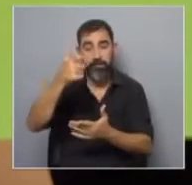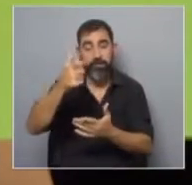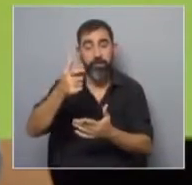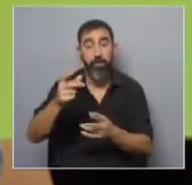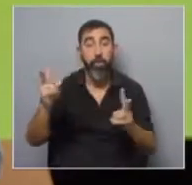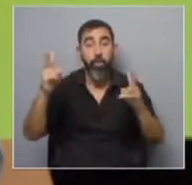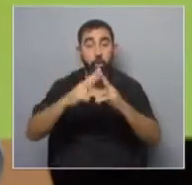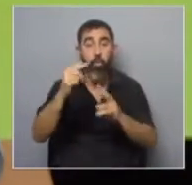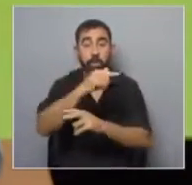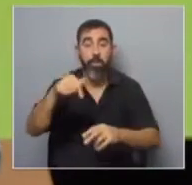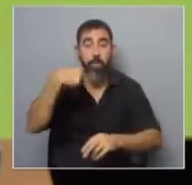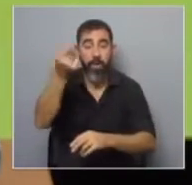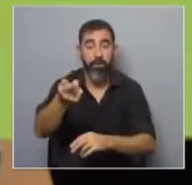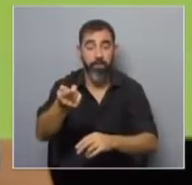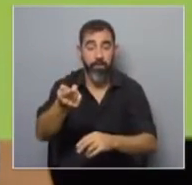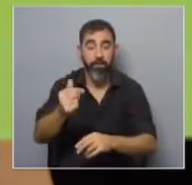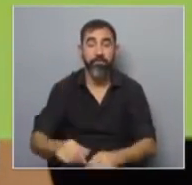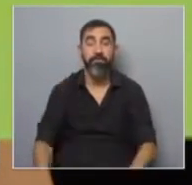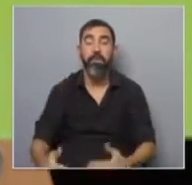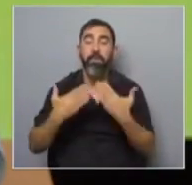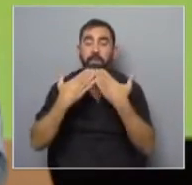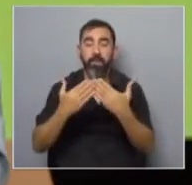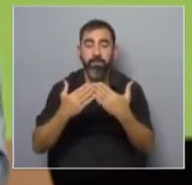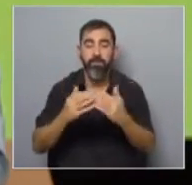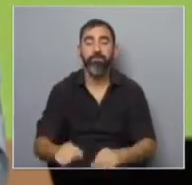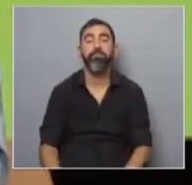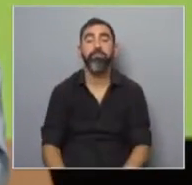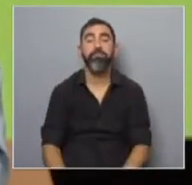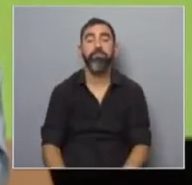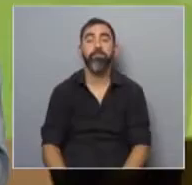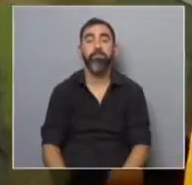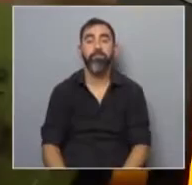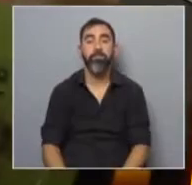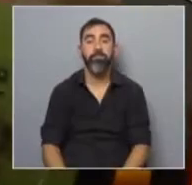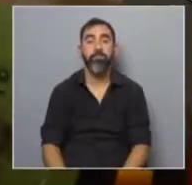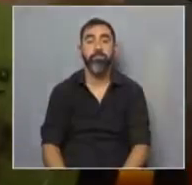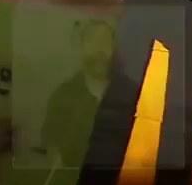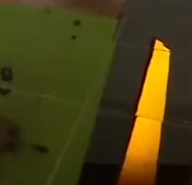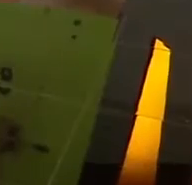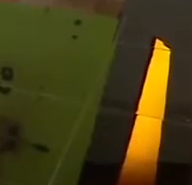hoy. Nosotros, ya saben, volvemos la semana que viene. Muchas gracias por su compañía.